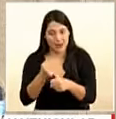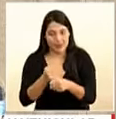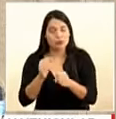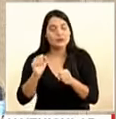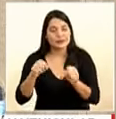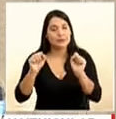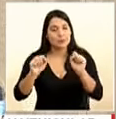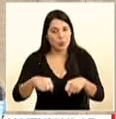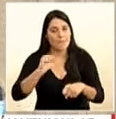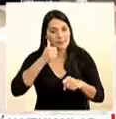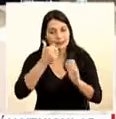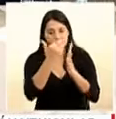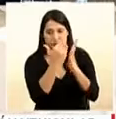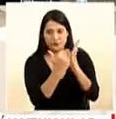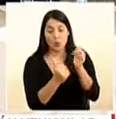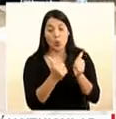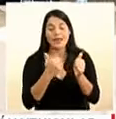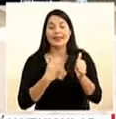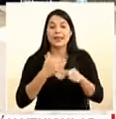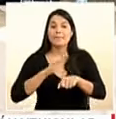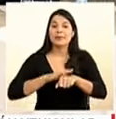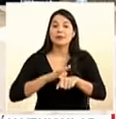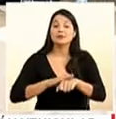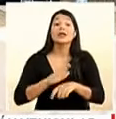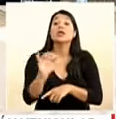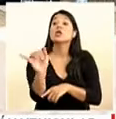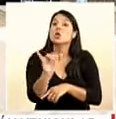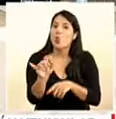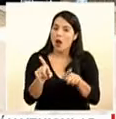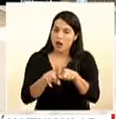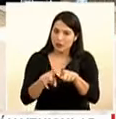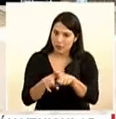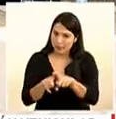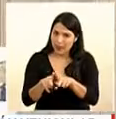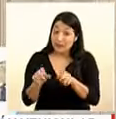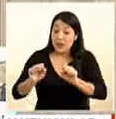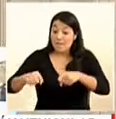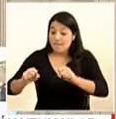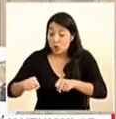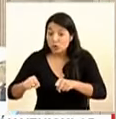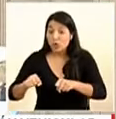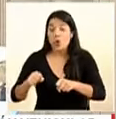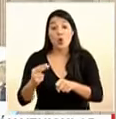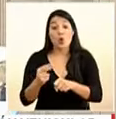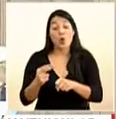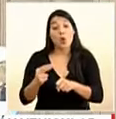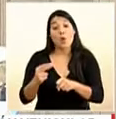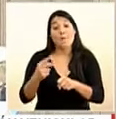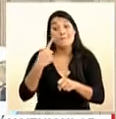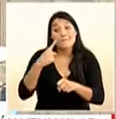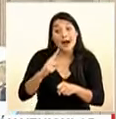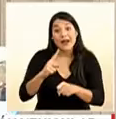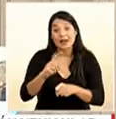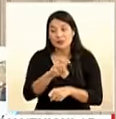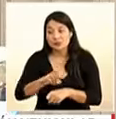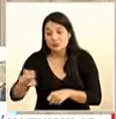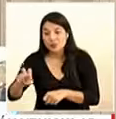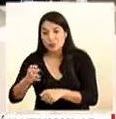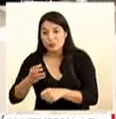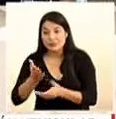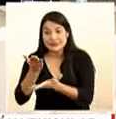muchas gracias señor presentar don y también los repartidores están los repartidores de comida express que usan motocicleta también están en la excepción